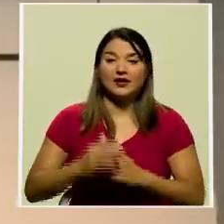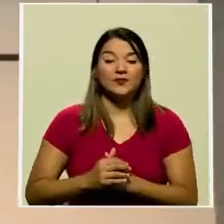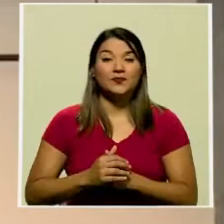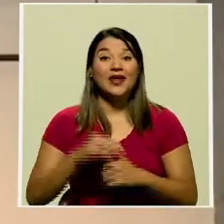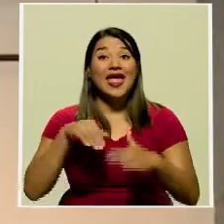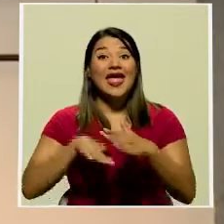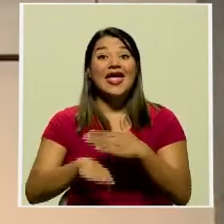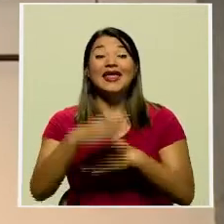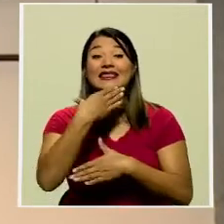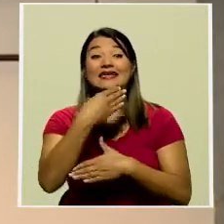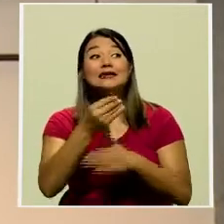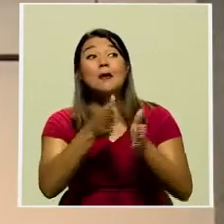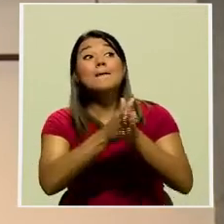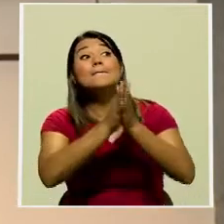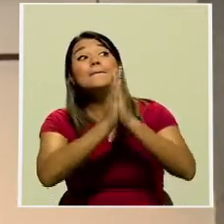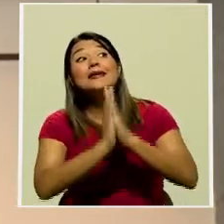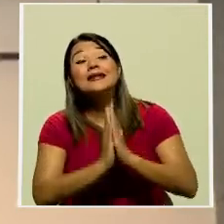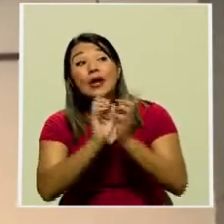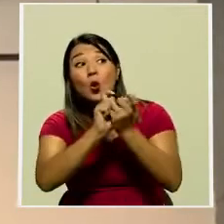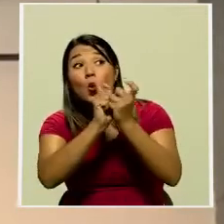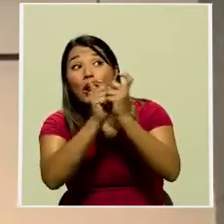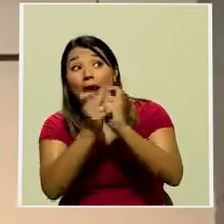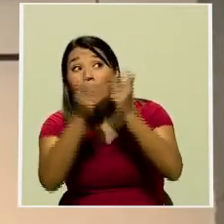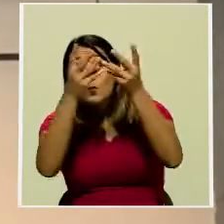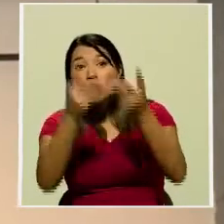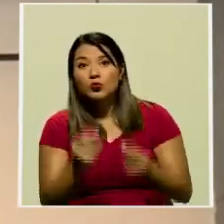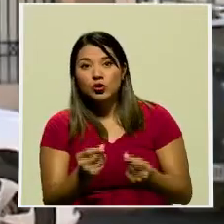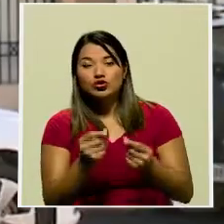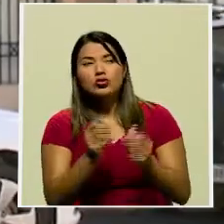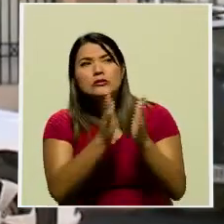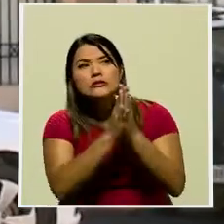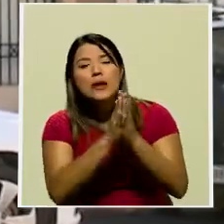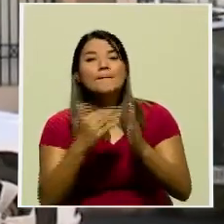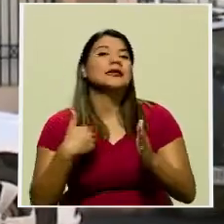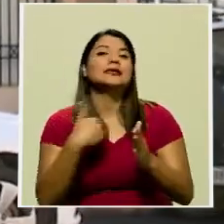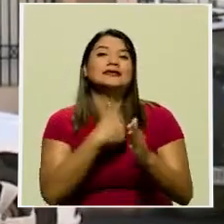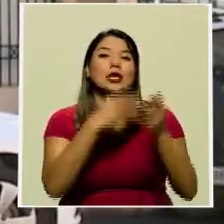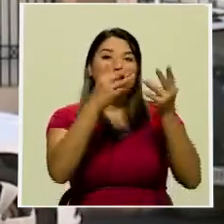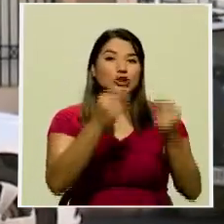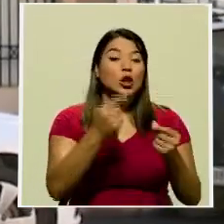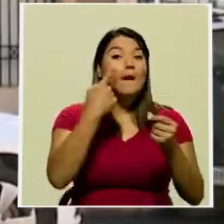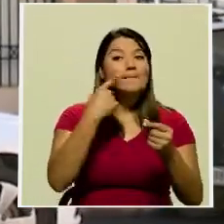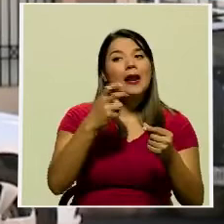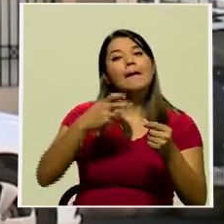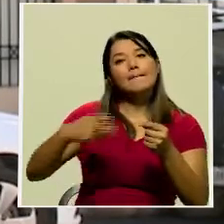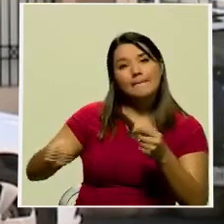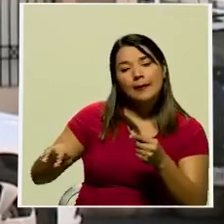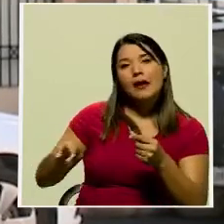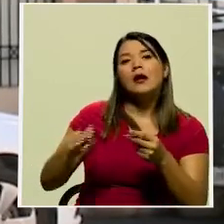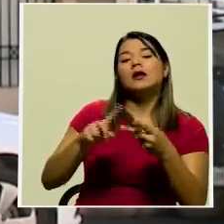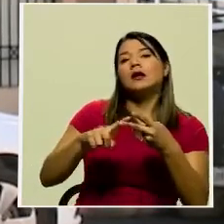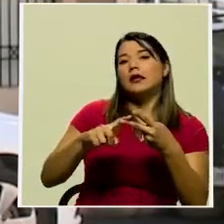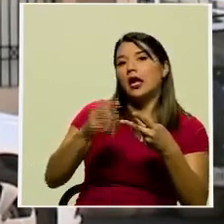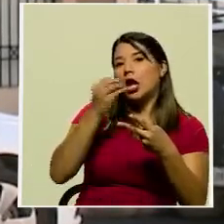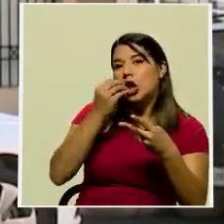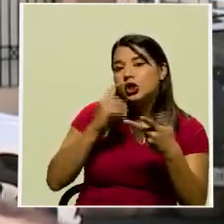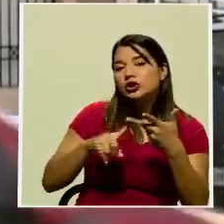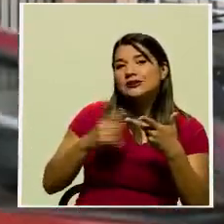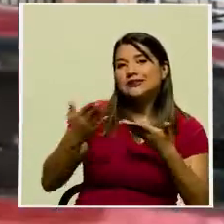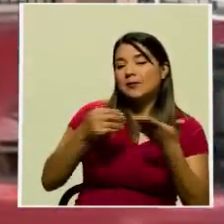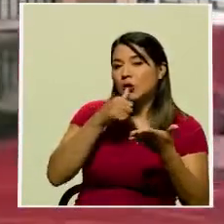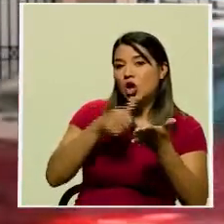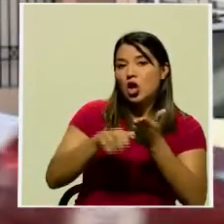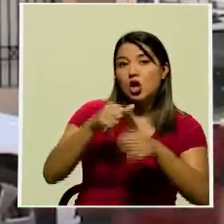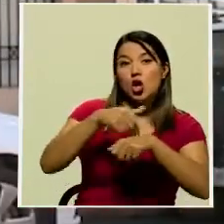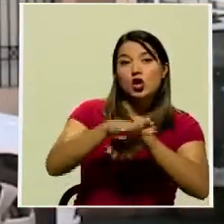solicitaron una modificación extraordinaria del presupuesto al Ministerio de Hacienda para viáticos, horas extra y servicios de correo por